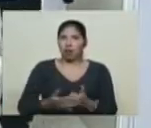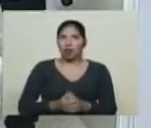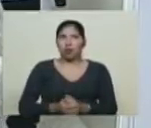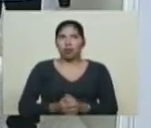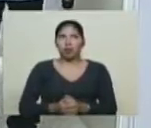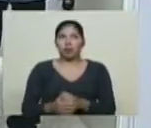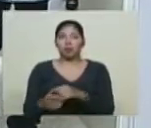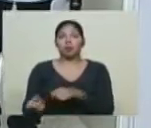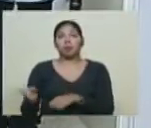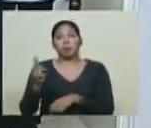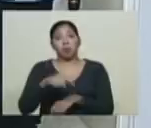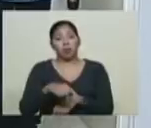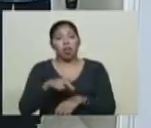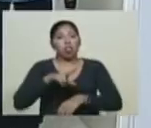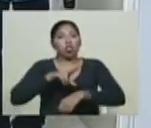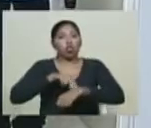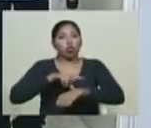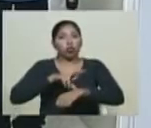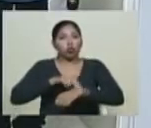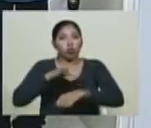Doctora Luz Estela